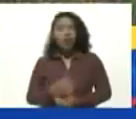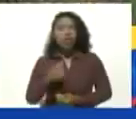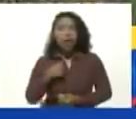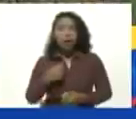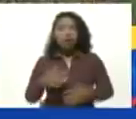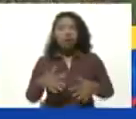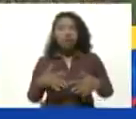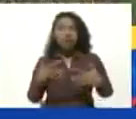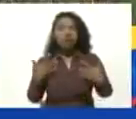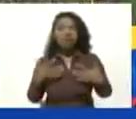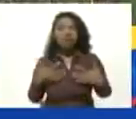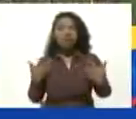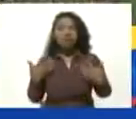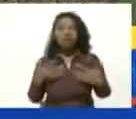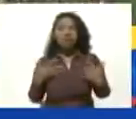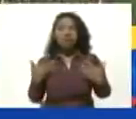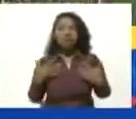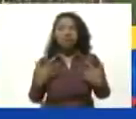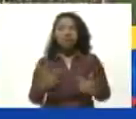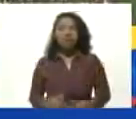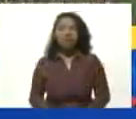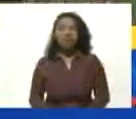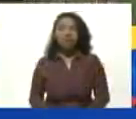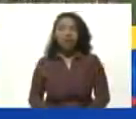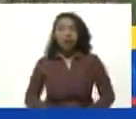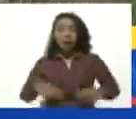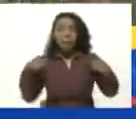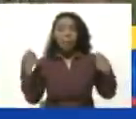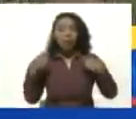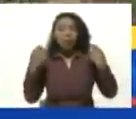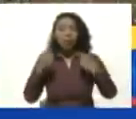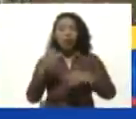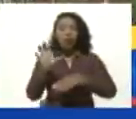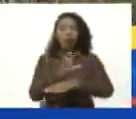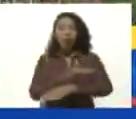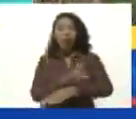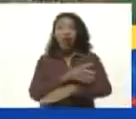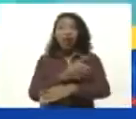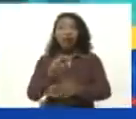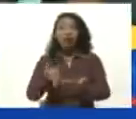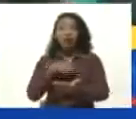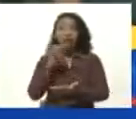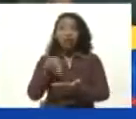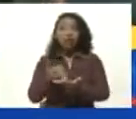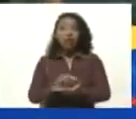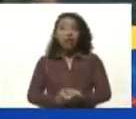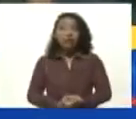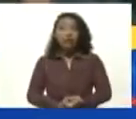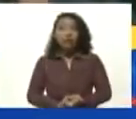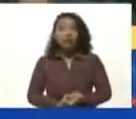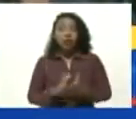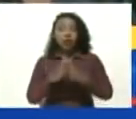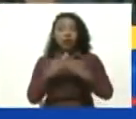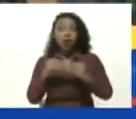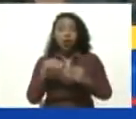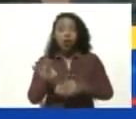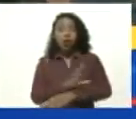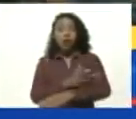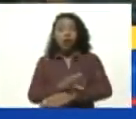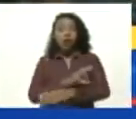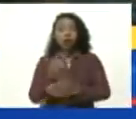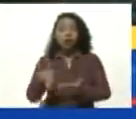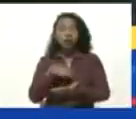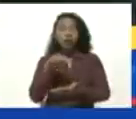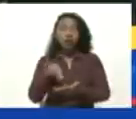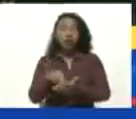disfruto. Mira, promocionan el canto nacional, todo el canto nacional, el canto del llano,